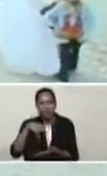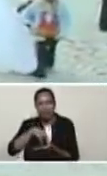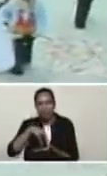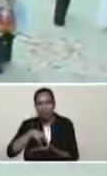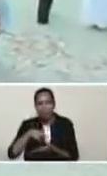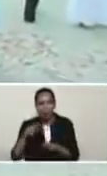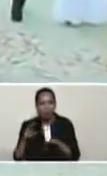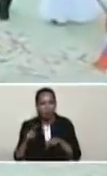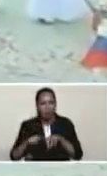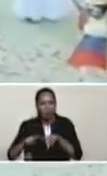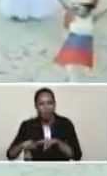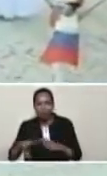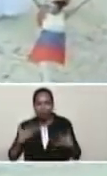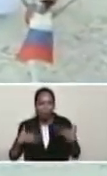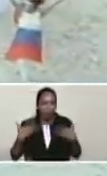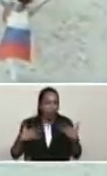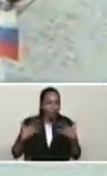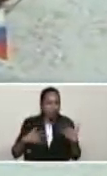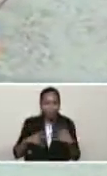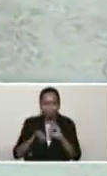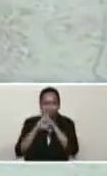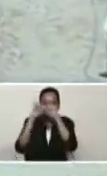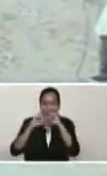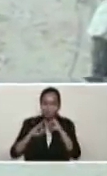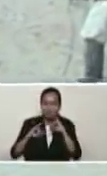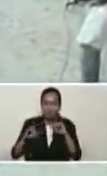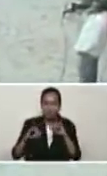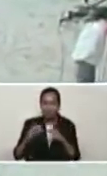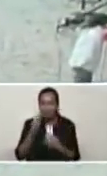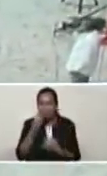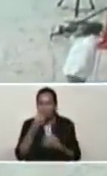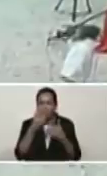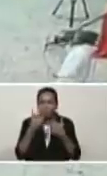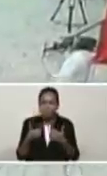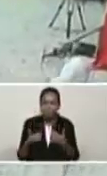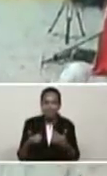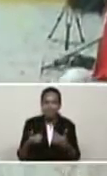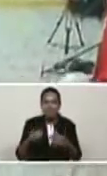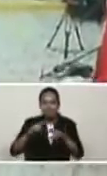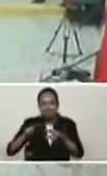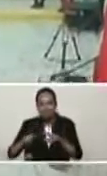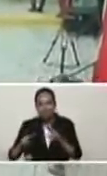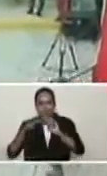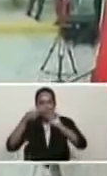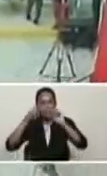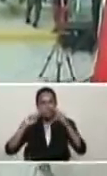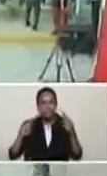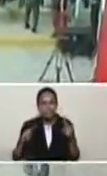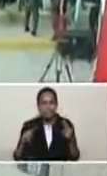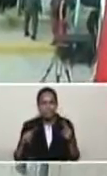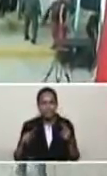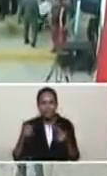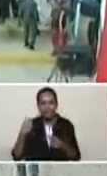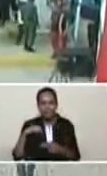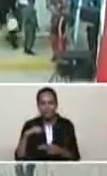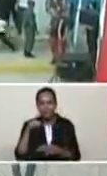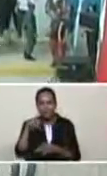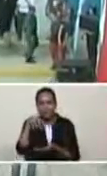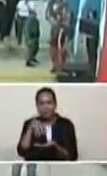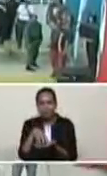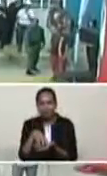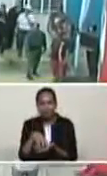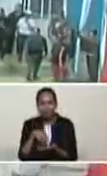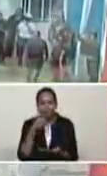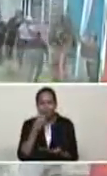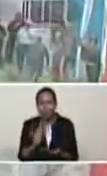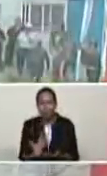niños alegres, niños contentos, niños bien alimentados, niños en paz, es lo que tiene este estado. Bueno, ministro,